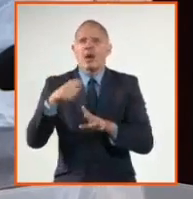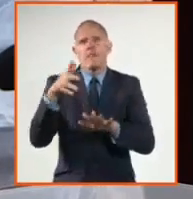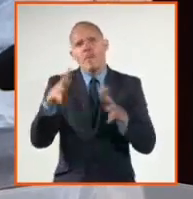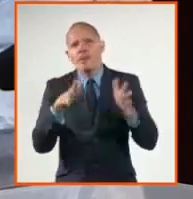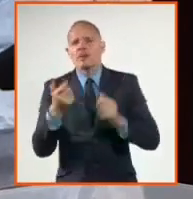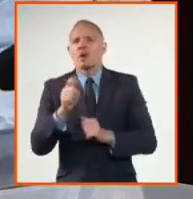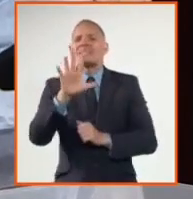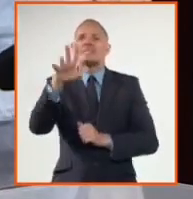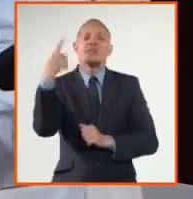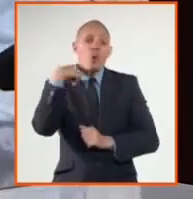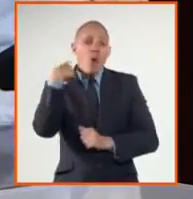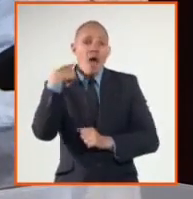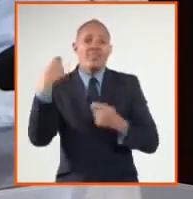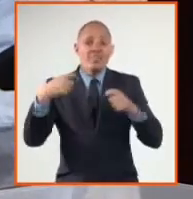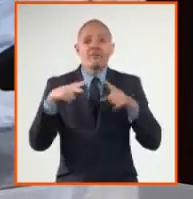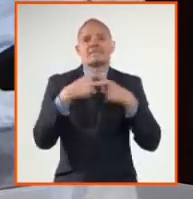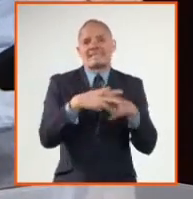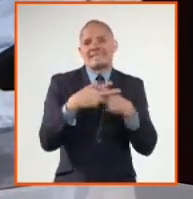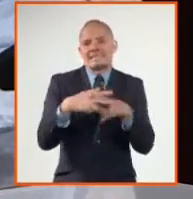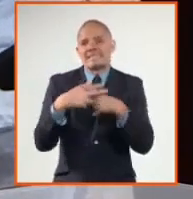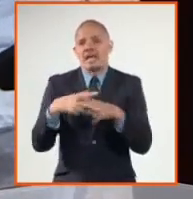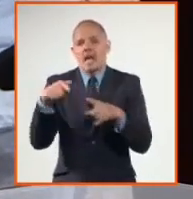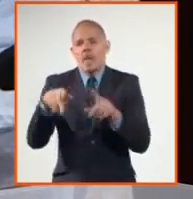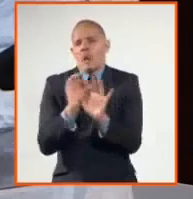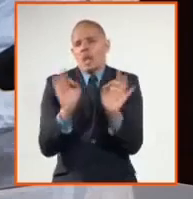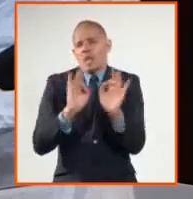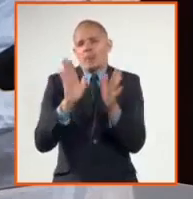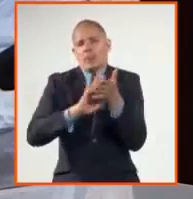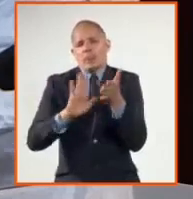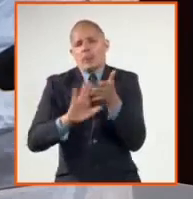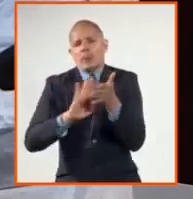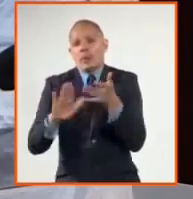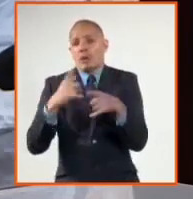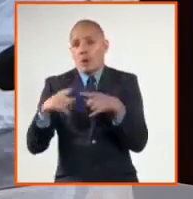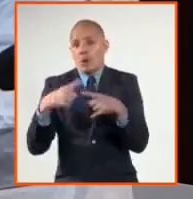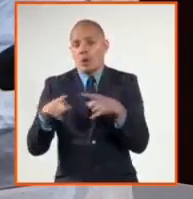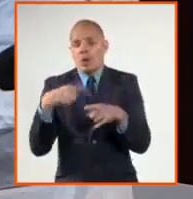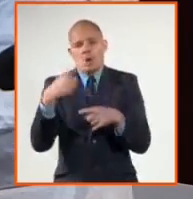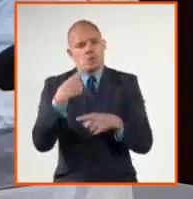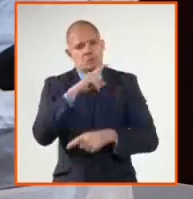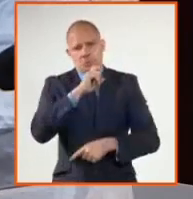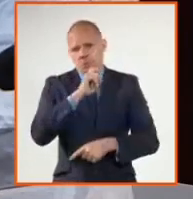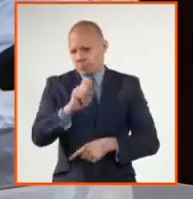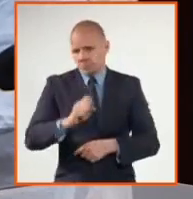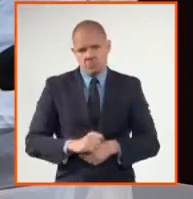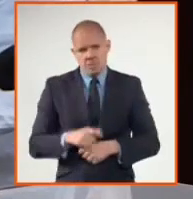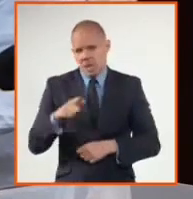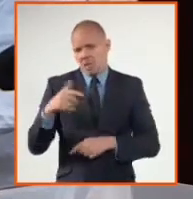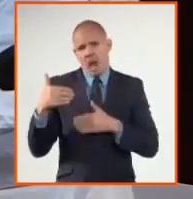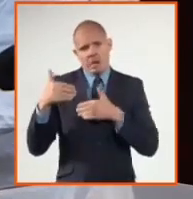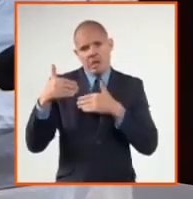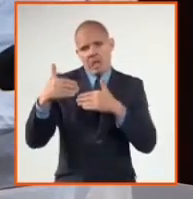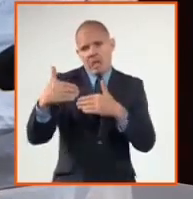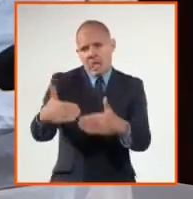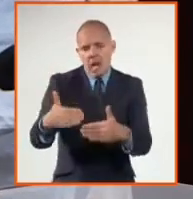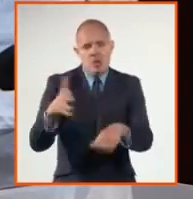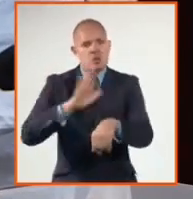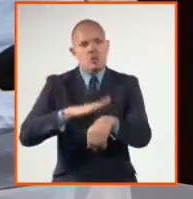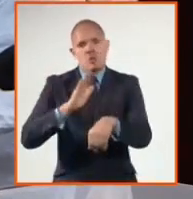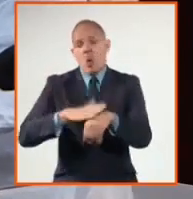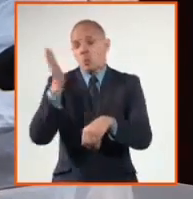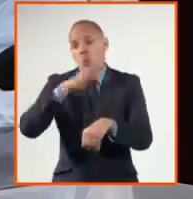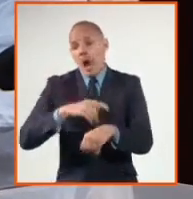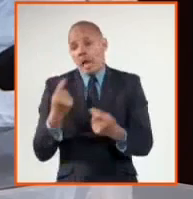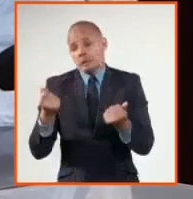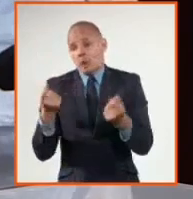que no se han podido ejecutar precisamente por la escasez de los recursos la pérdida de estos cuatro bloques es una pérdida